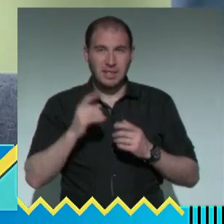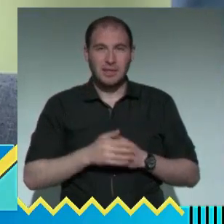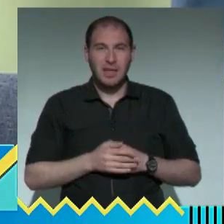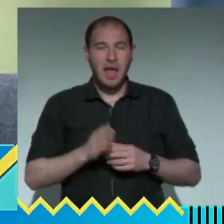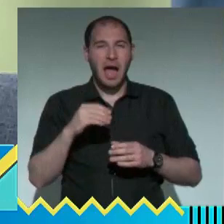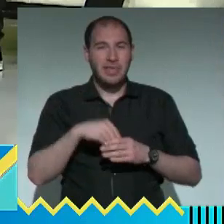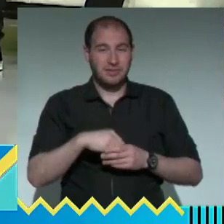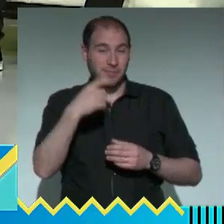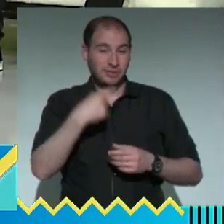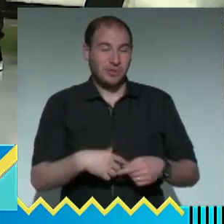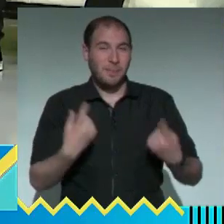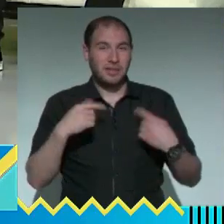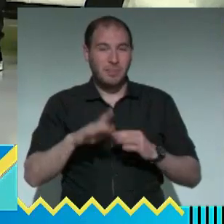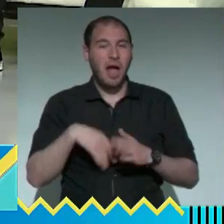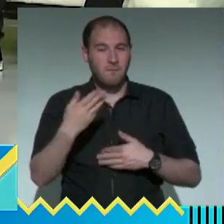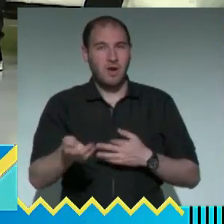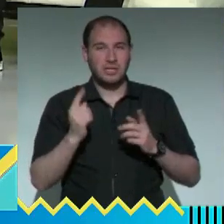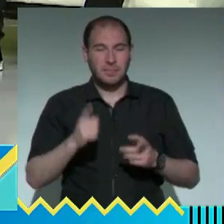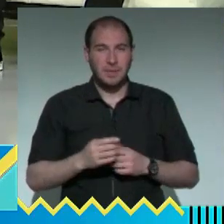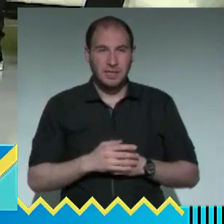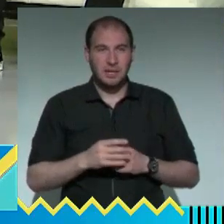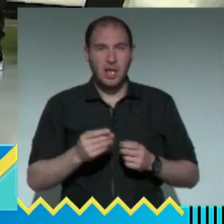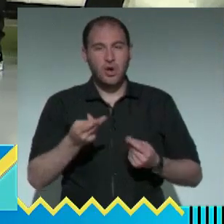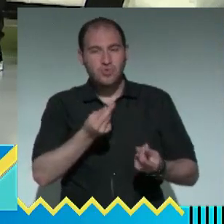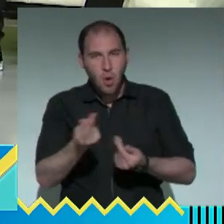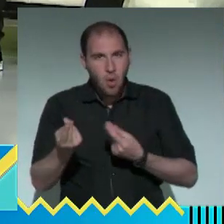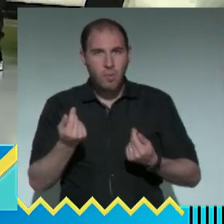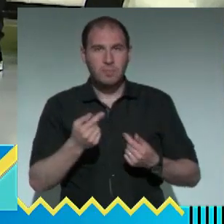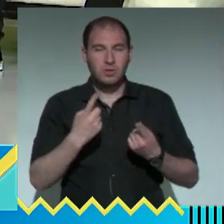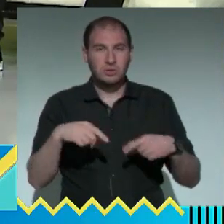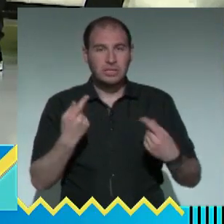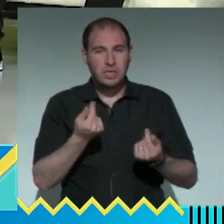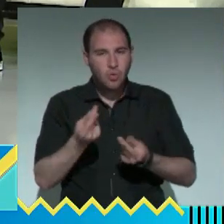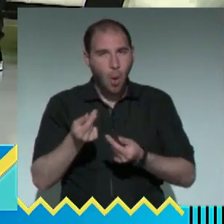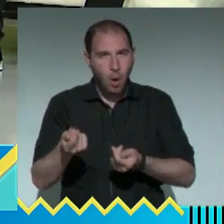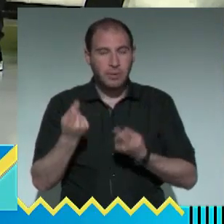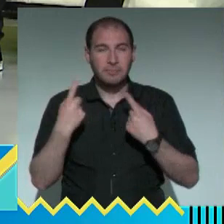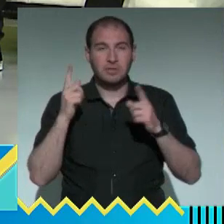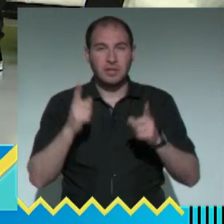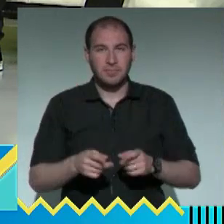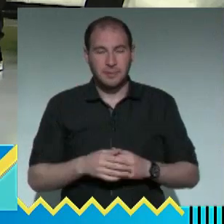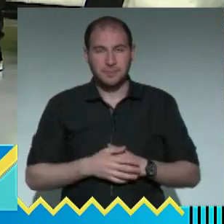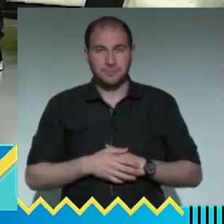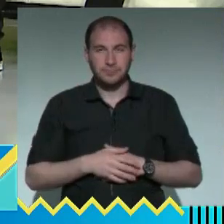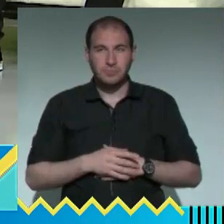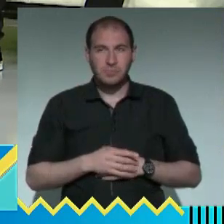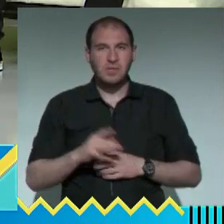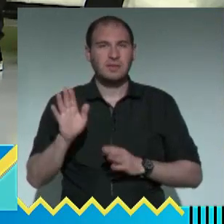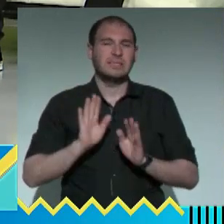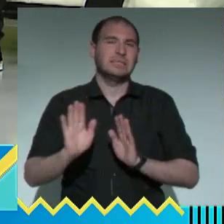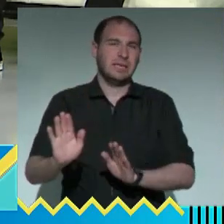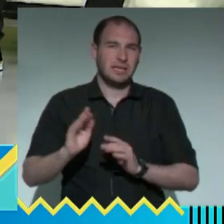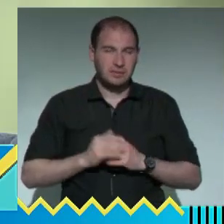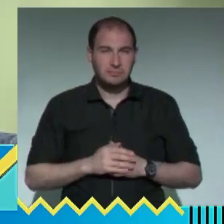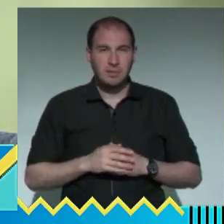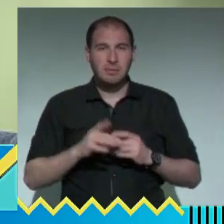del jet set, pero también desde afuera, del consumo, de la necesidad de consumo, pero también de renegar un poco de eso.